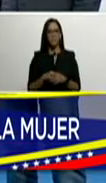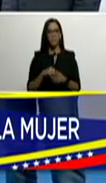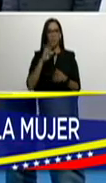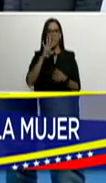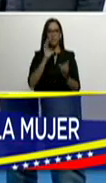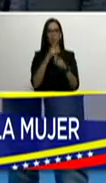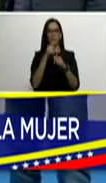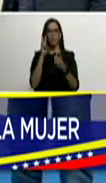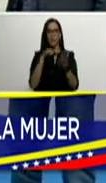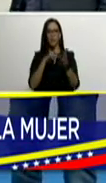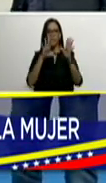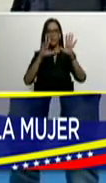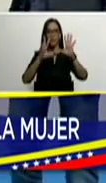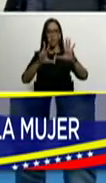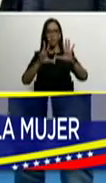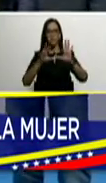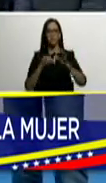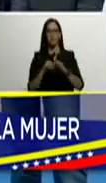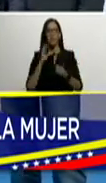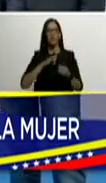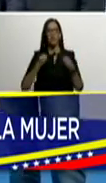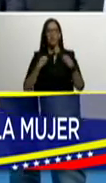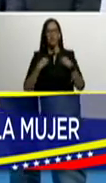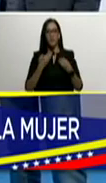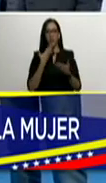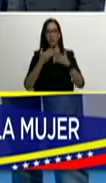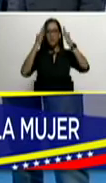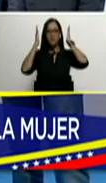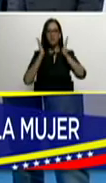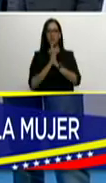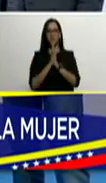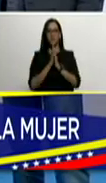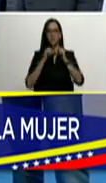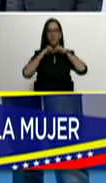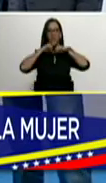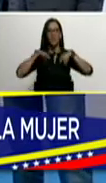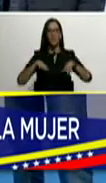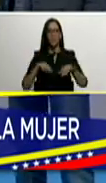4 de agosto de 2018. Estoy vivo por la chinita, por